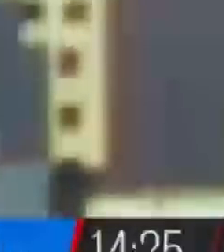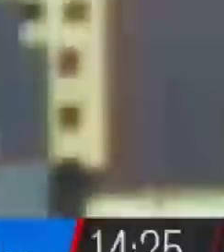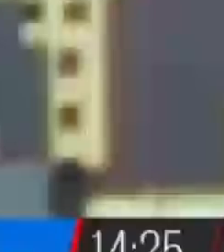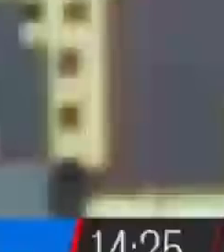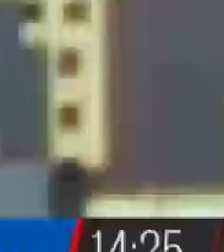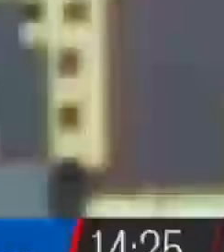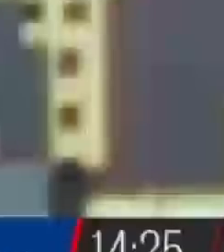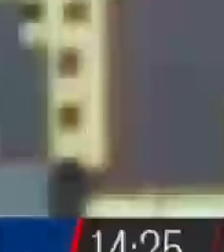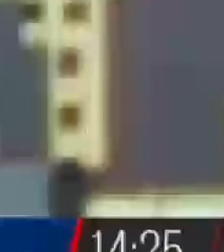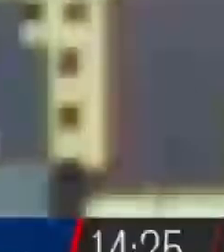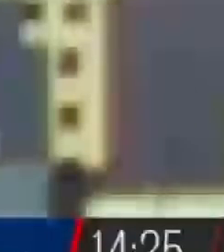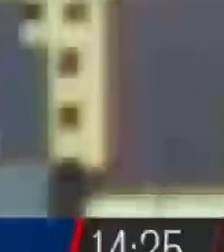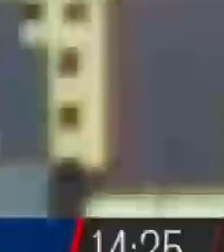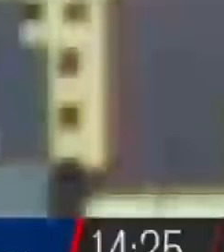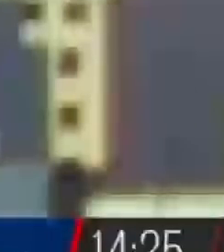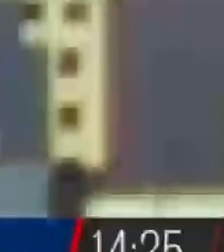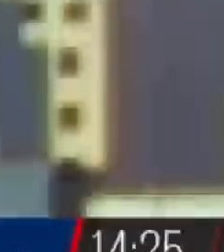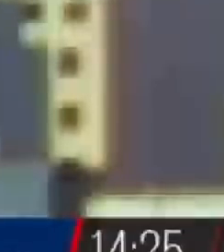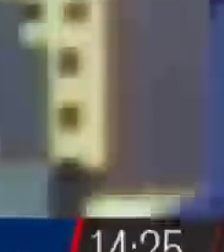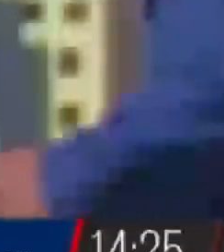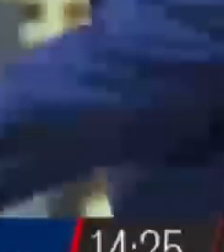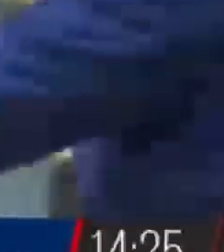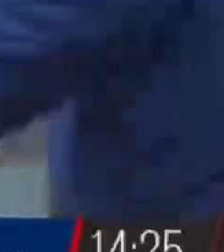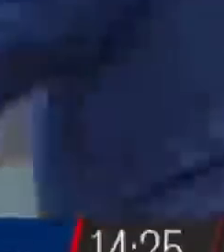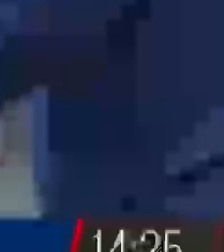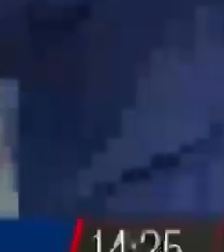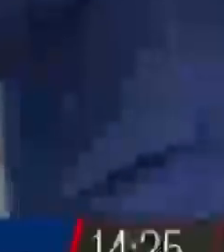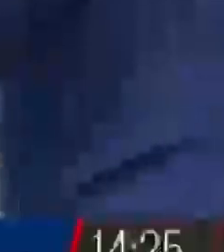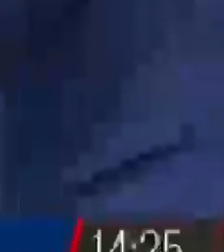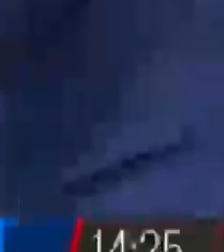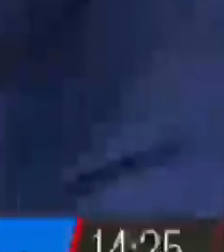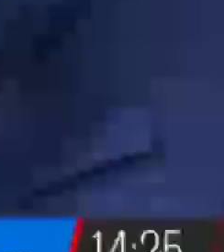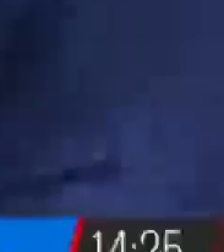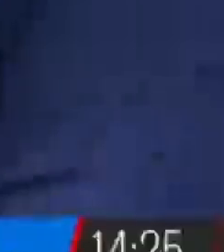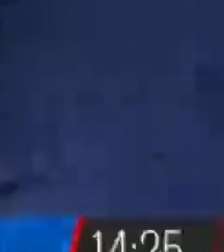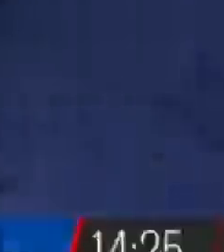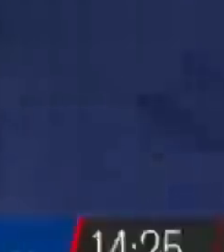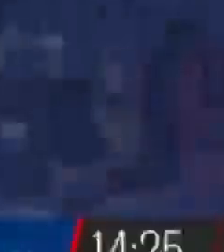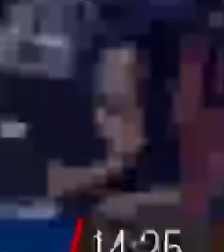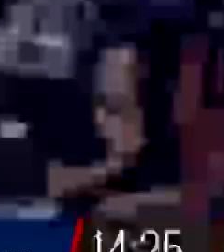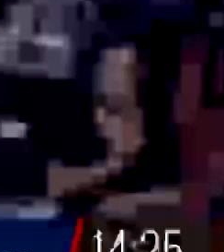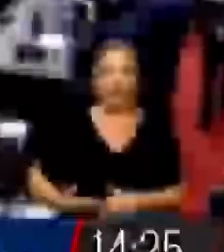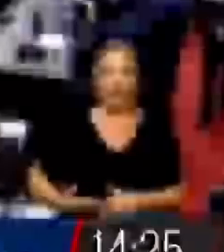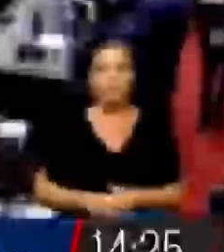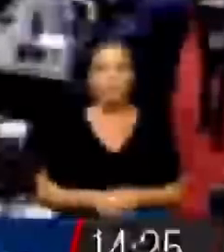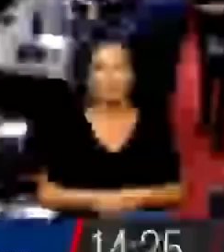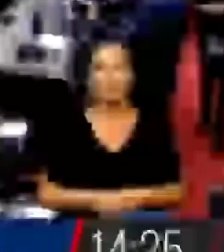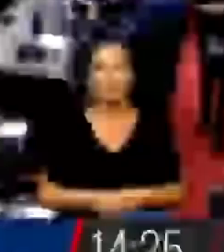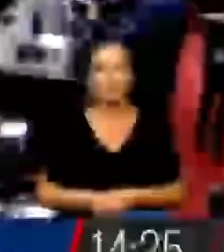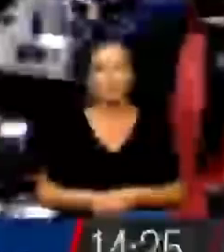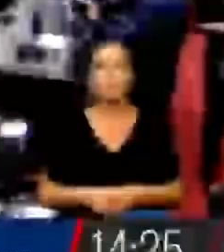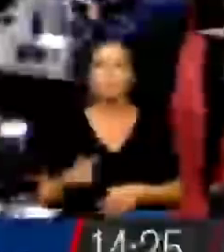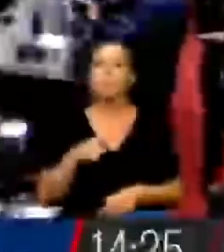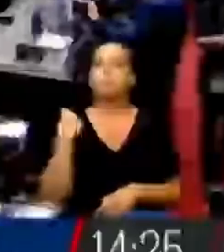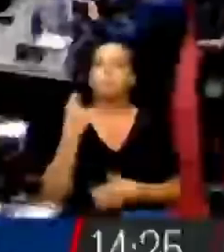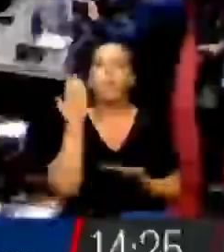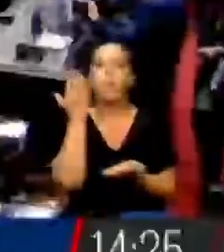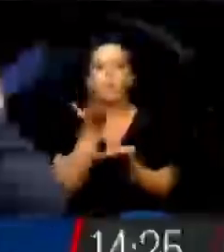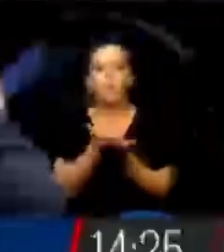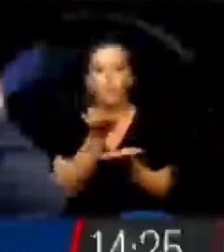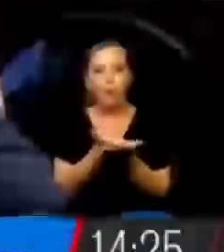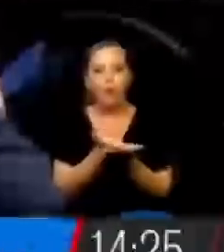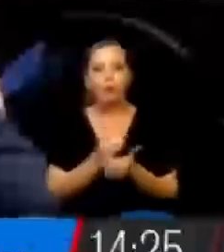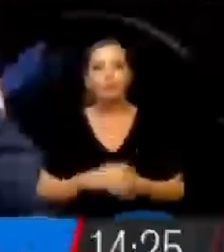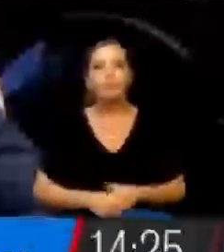camino tendrán que encontrar. Bueno, eso se discute en el Congreso y tendrá que hacer con forma de ley porque los tiempos apremian. Claro, pero ojo, que es un poco claro, es un